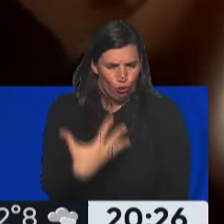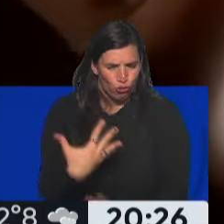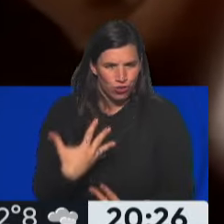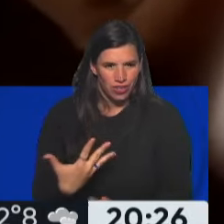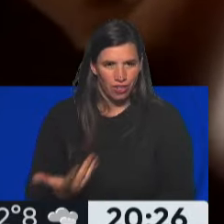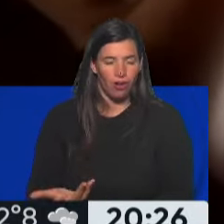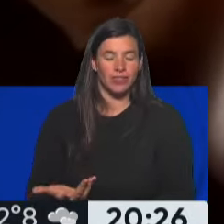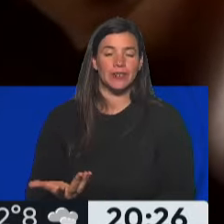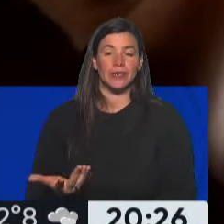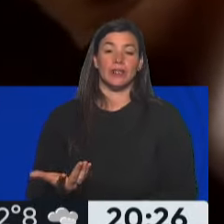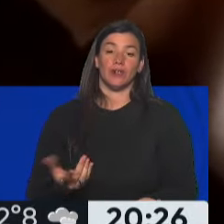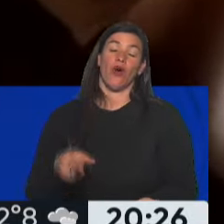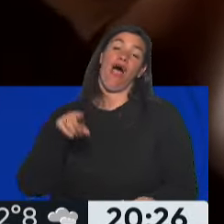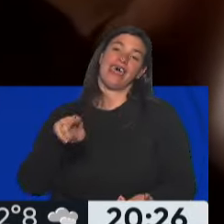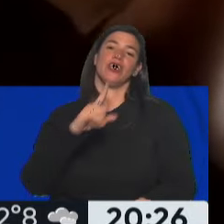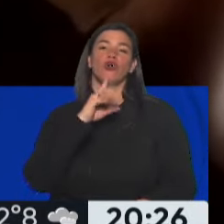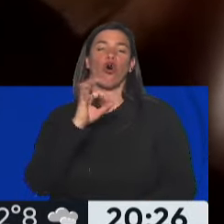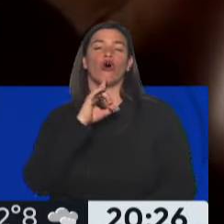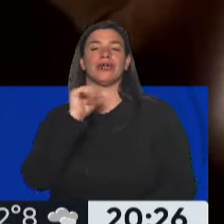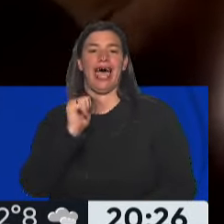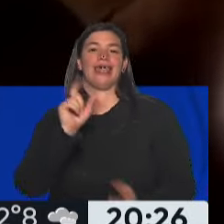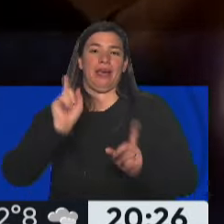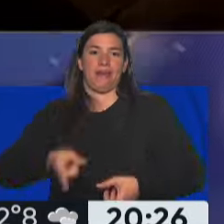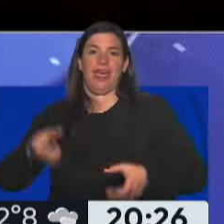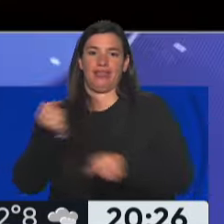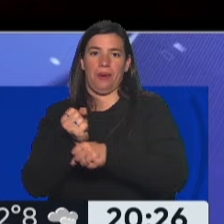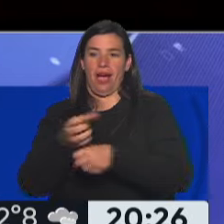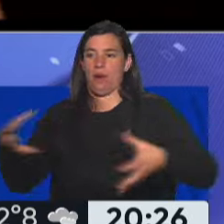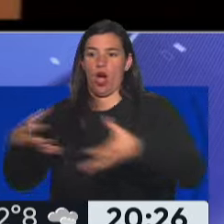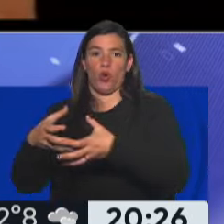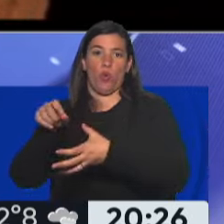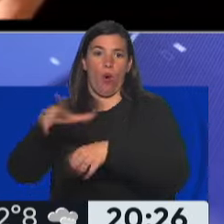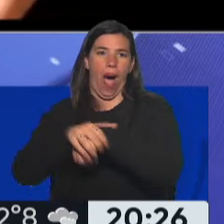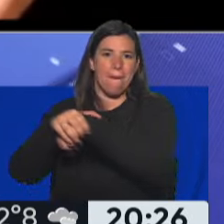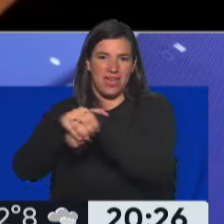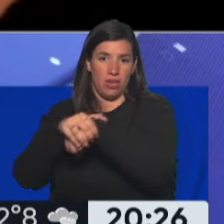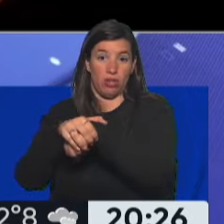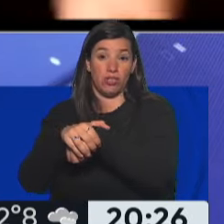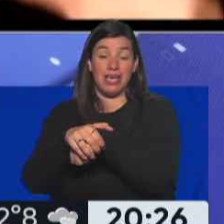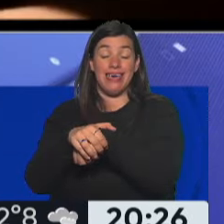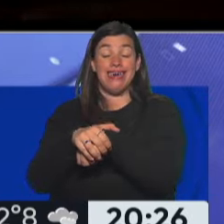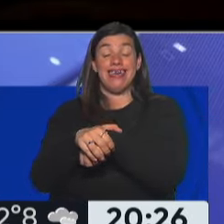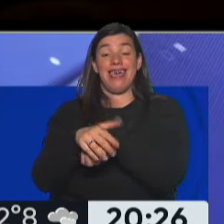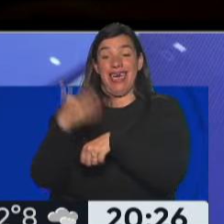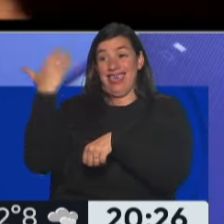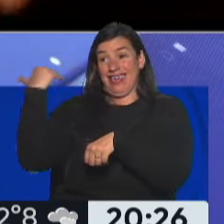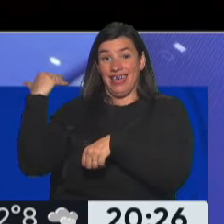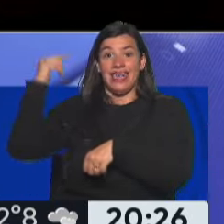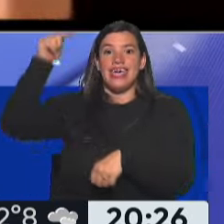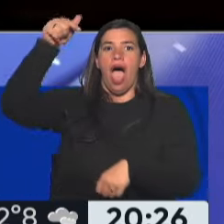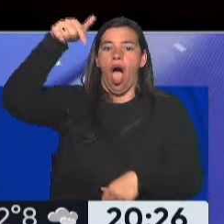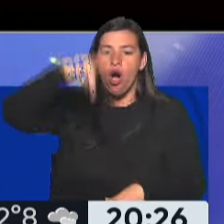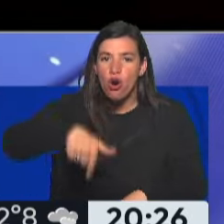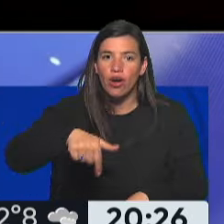Bueno, ahí aparentemente la Tota estaba acompañado y tenía a sus amigos allegados. Resulta que ahora, bueno, al parecer